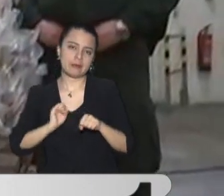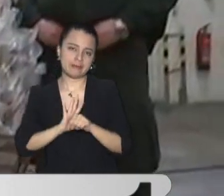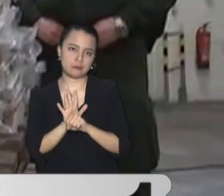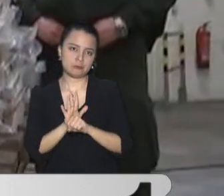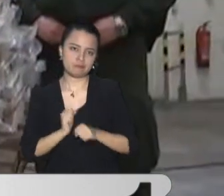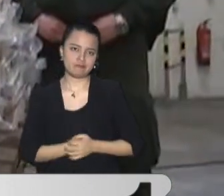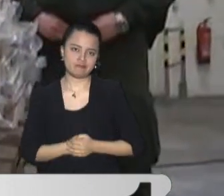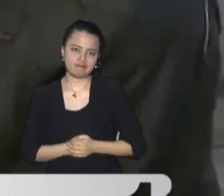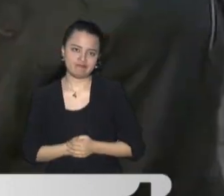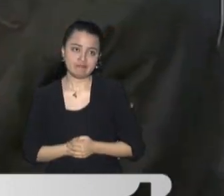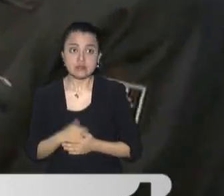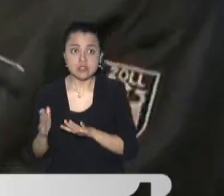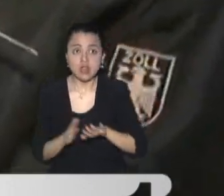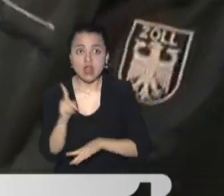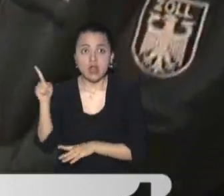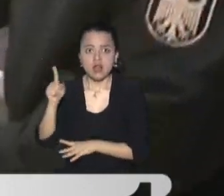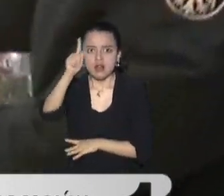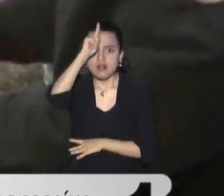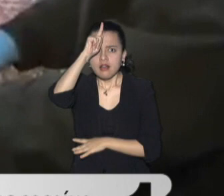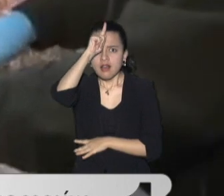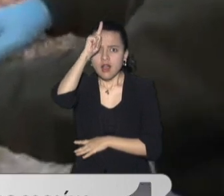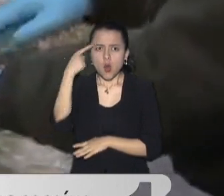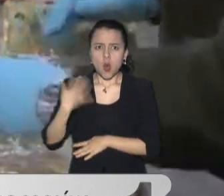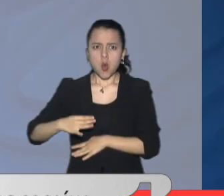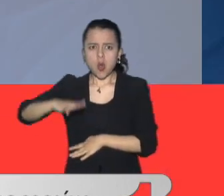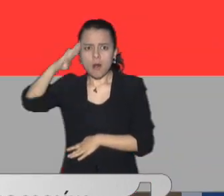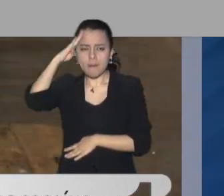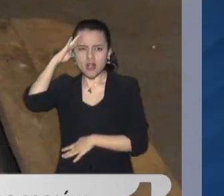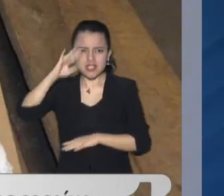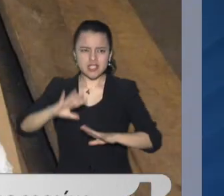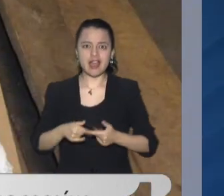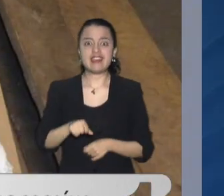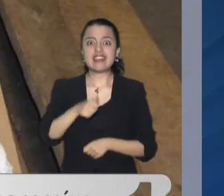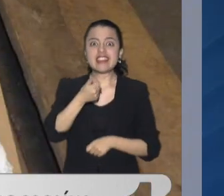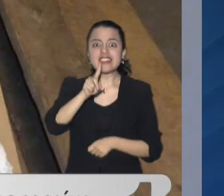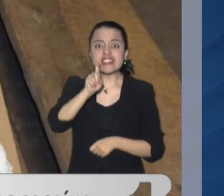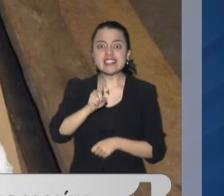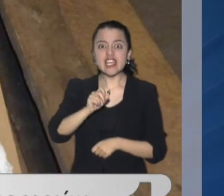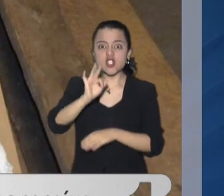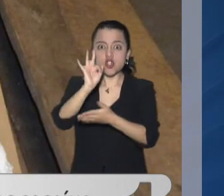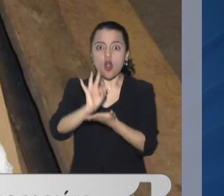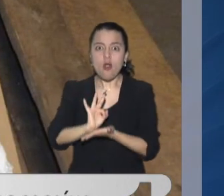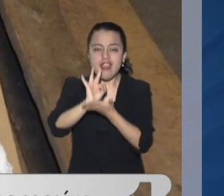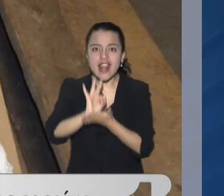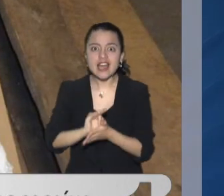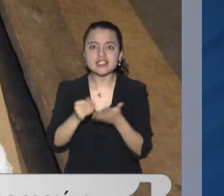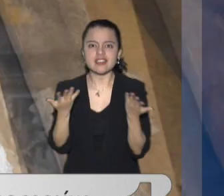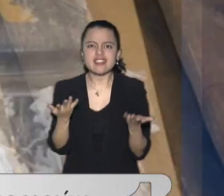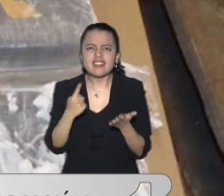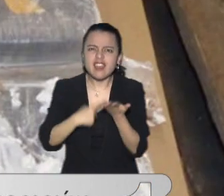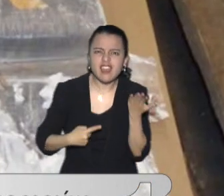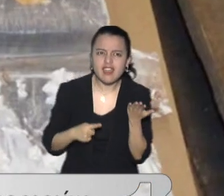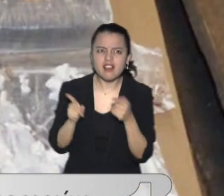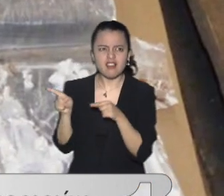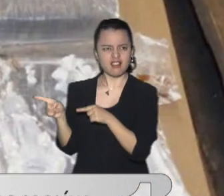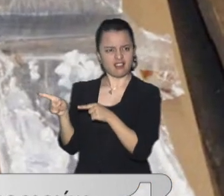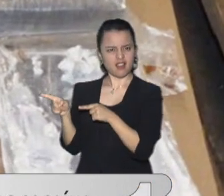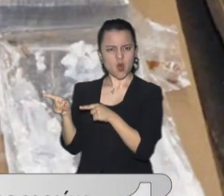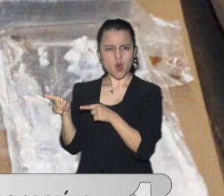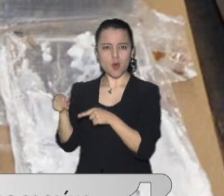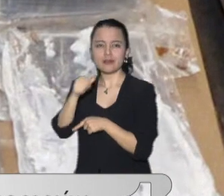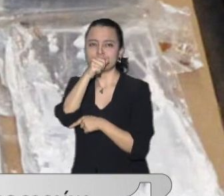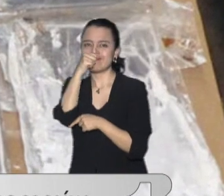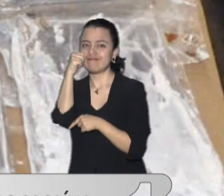Las autoridades aduaneras alemanas incautaron 16 toneladas de cocaína en 15 contenedores enviados